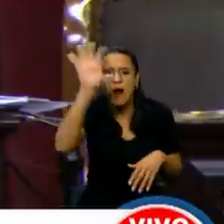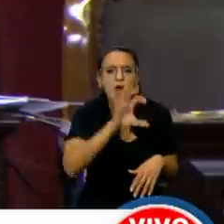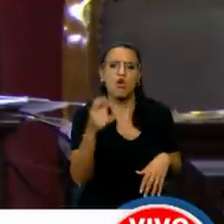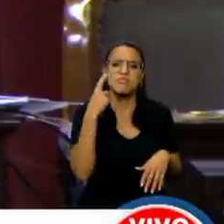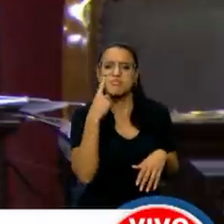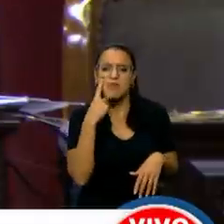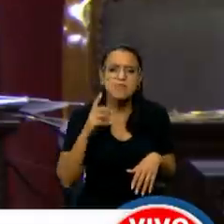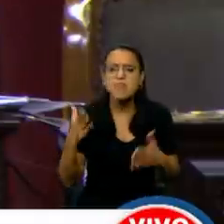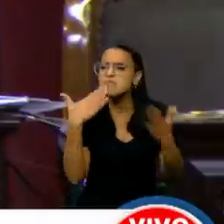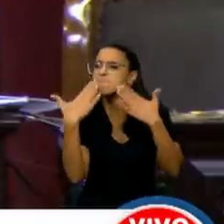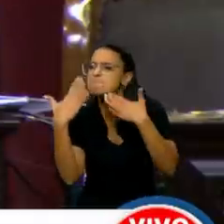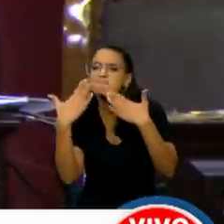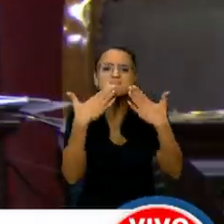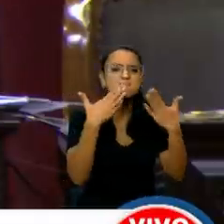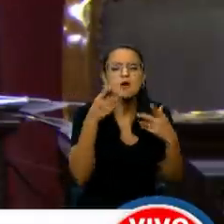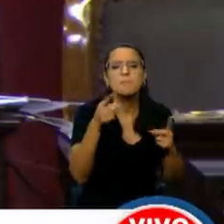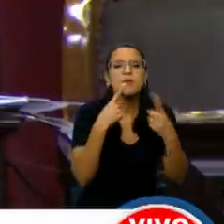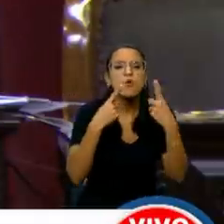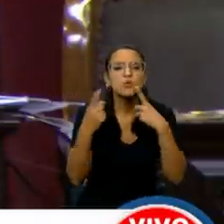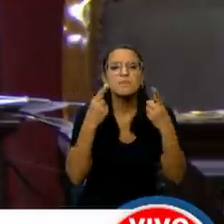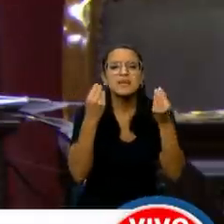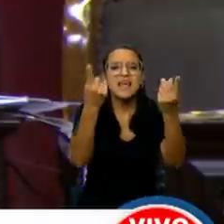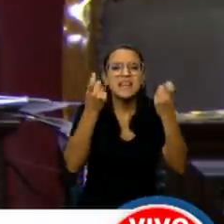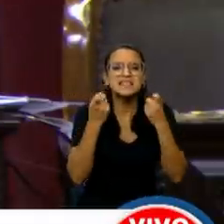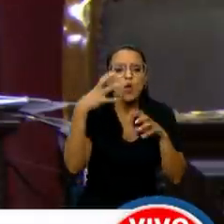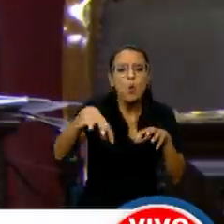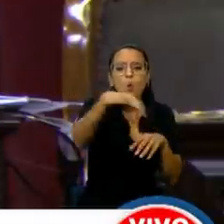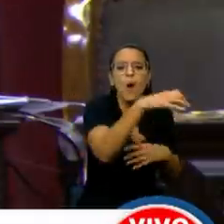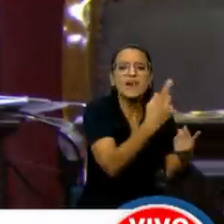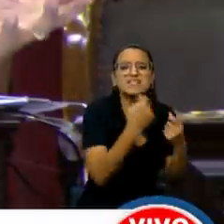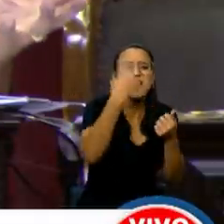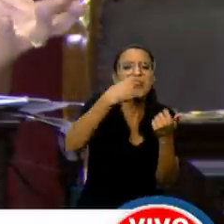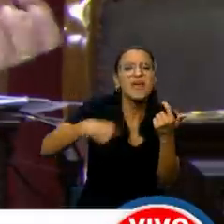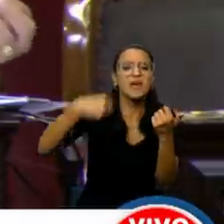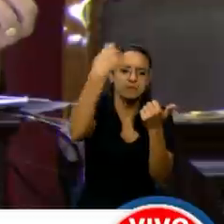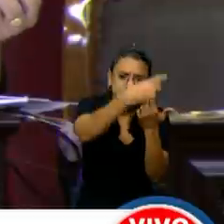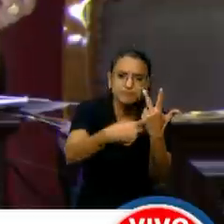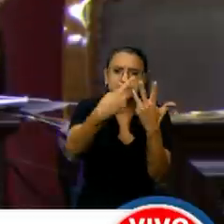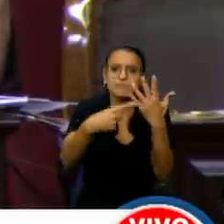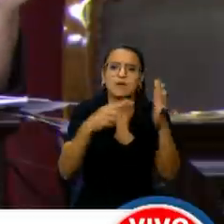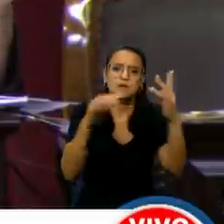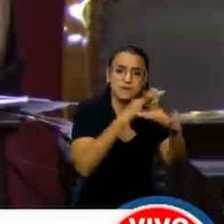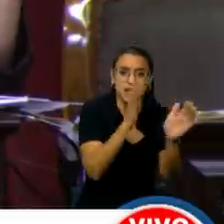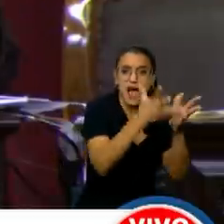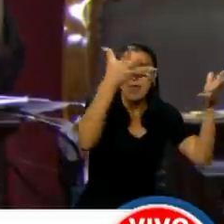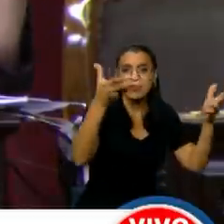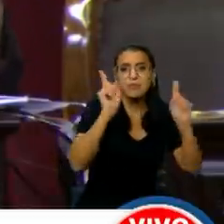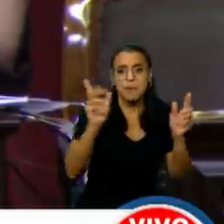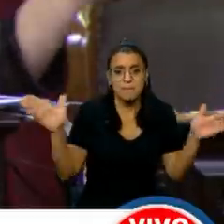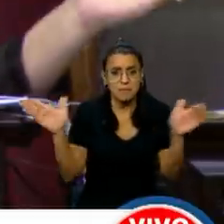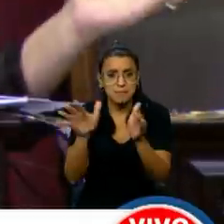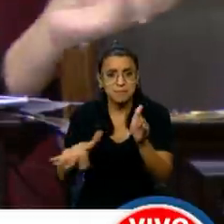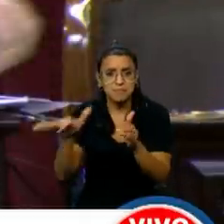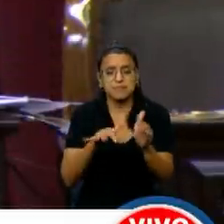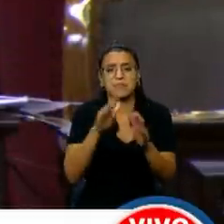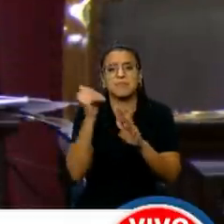intendentes preguntamos que necesitan para sus localidades para las grandes urbes y para las pequeñas localidades que están en